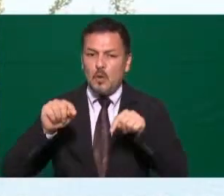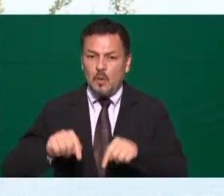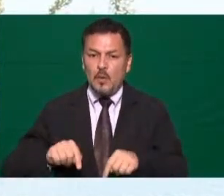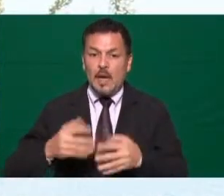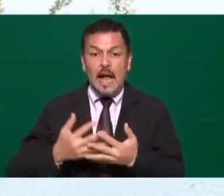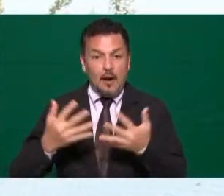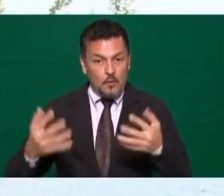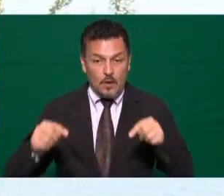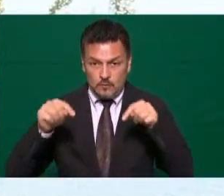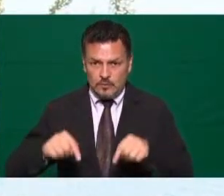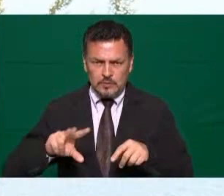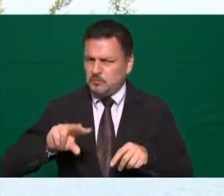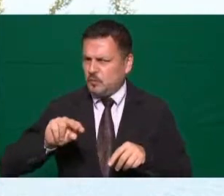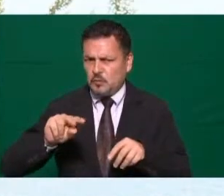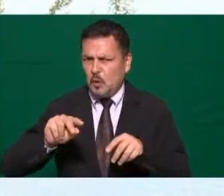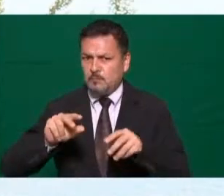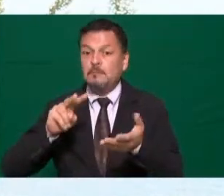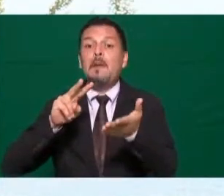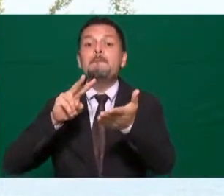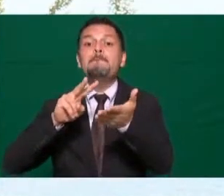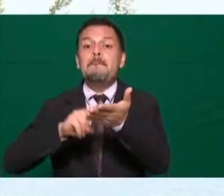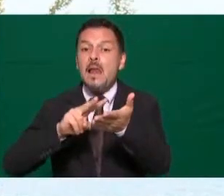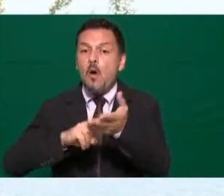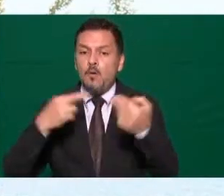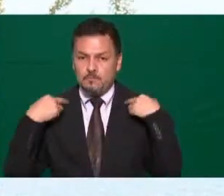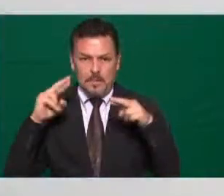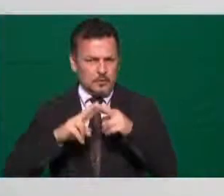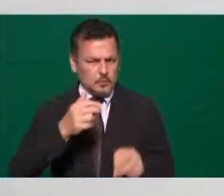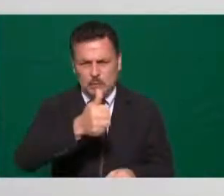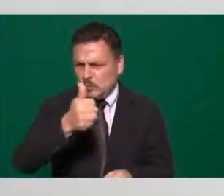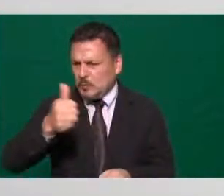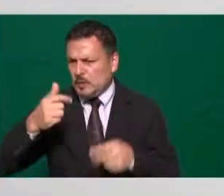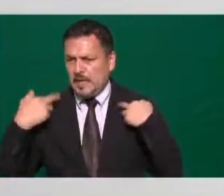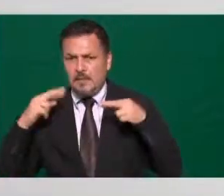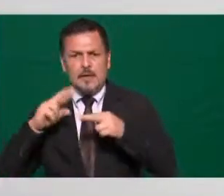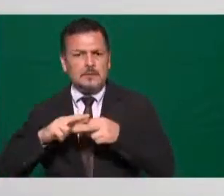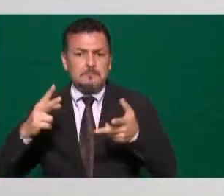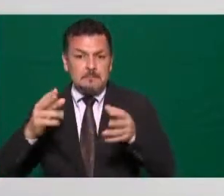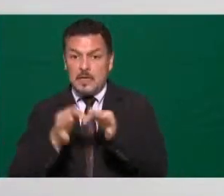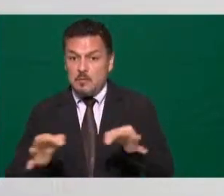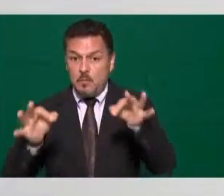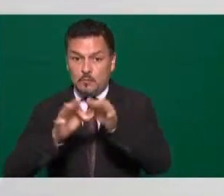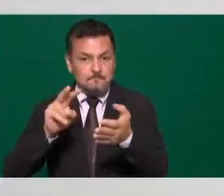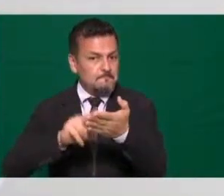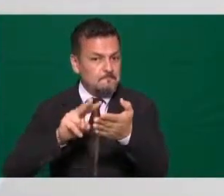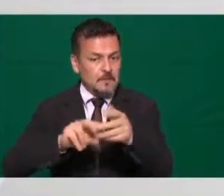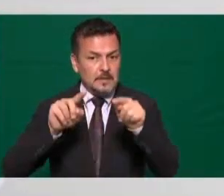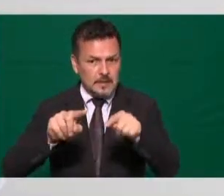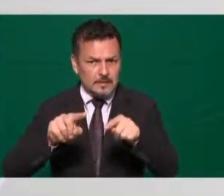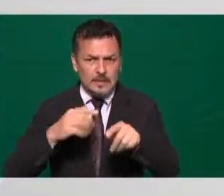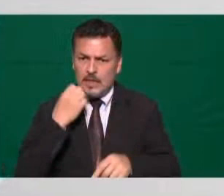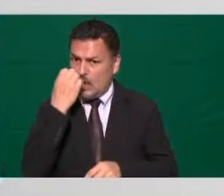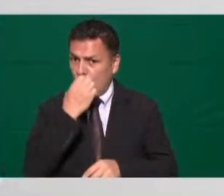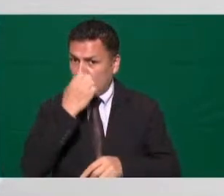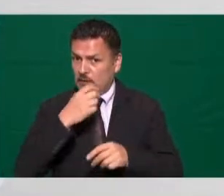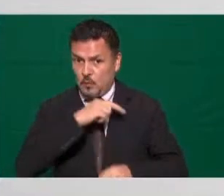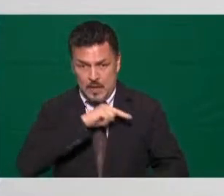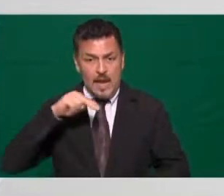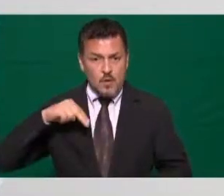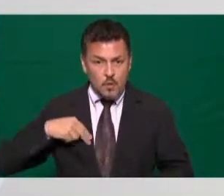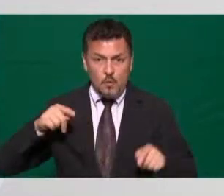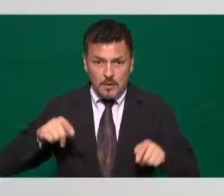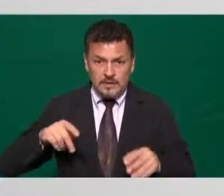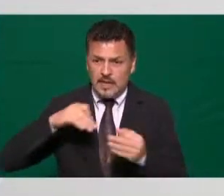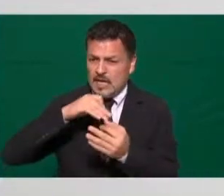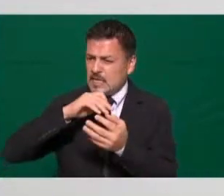ya revalorar al magisterio. La escuela es nuestra, en el mismo sentido, revalorar a